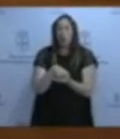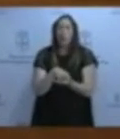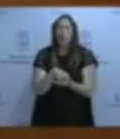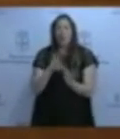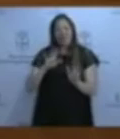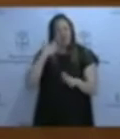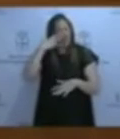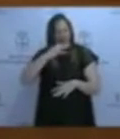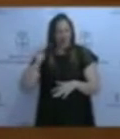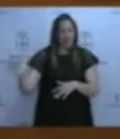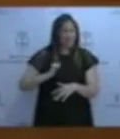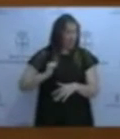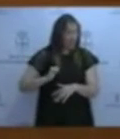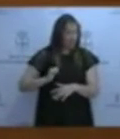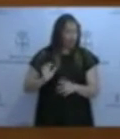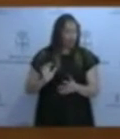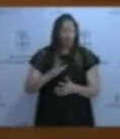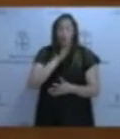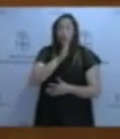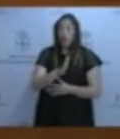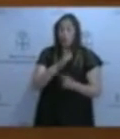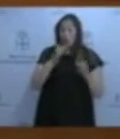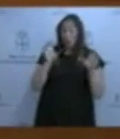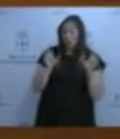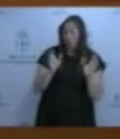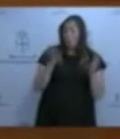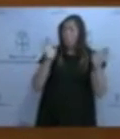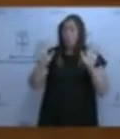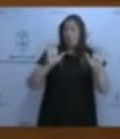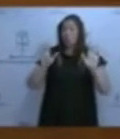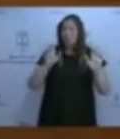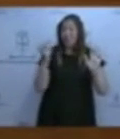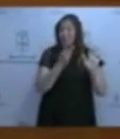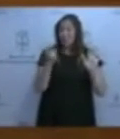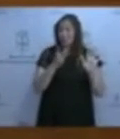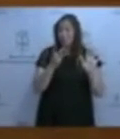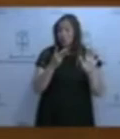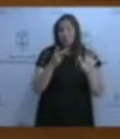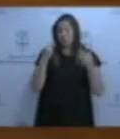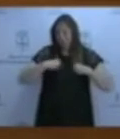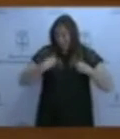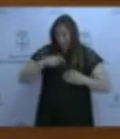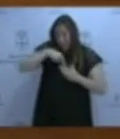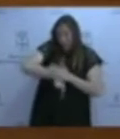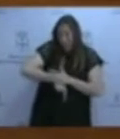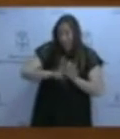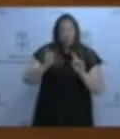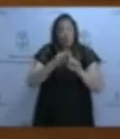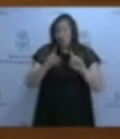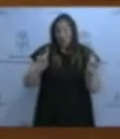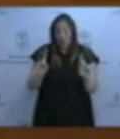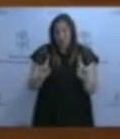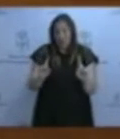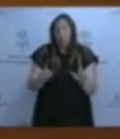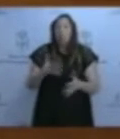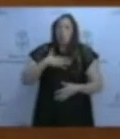real, porque ni la una ni la otra propuesta, que en el fondo son la misma, son la única solución. Por supuesto que se puede bascular carga